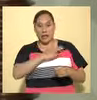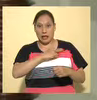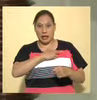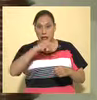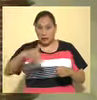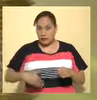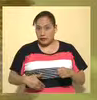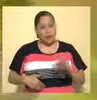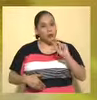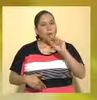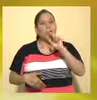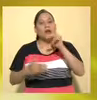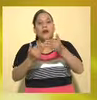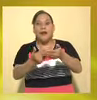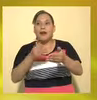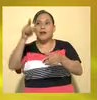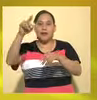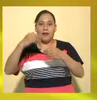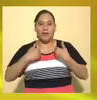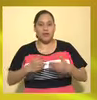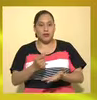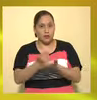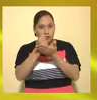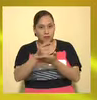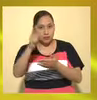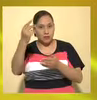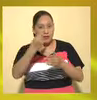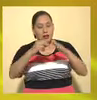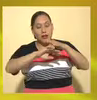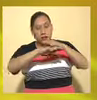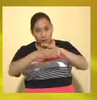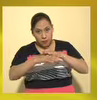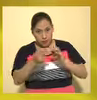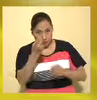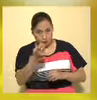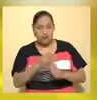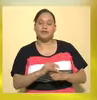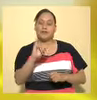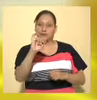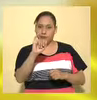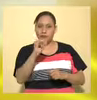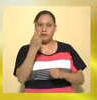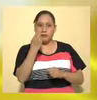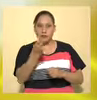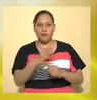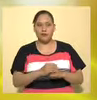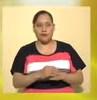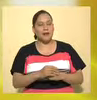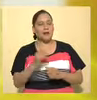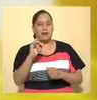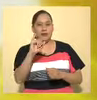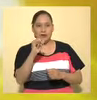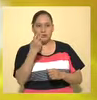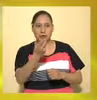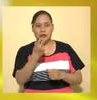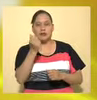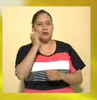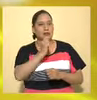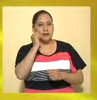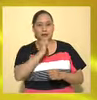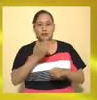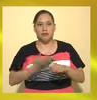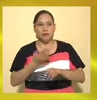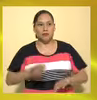cuando se recomienda ir con el fisioterapeuta o con el médico del deporte. Sí. Sí, definitivamente, digo, siempre